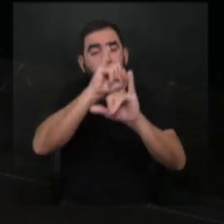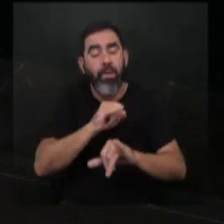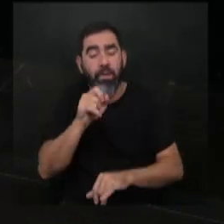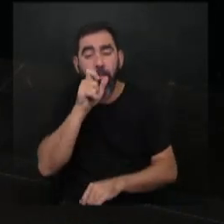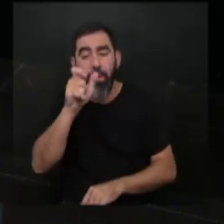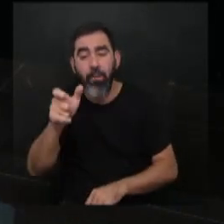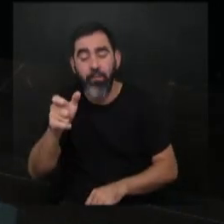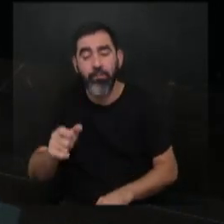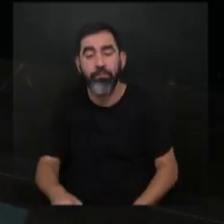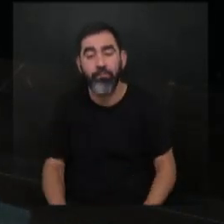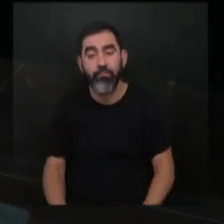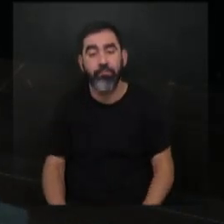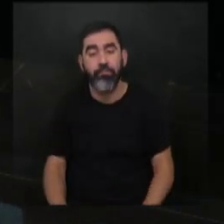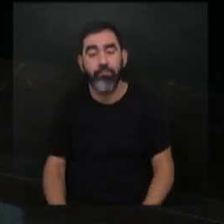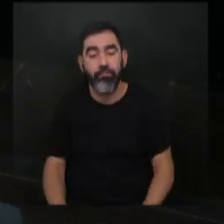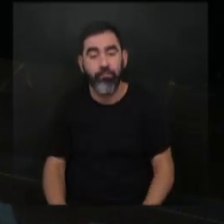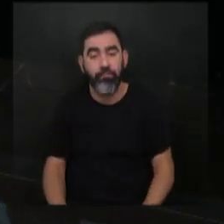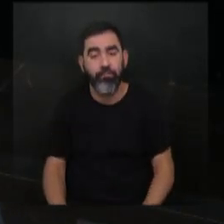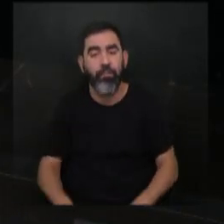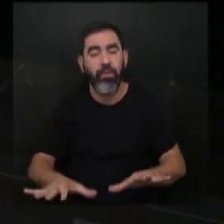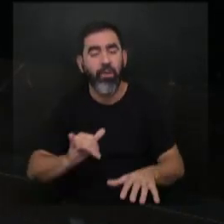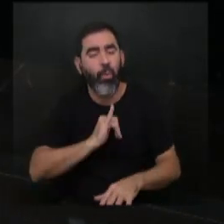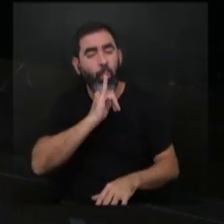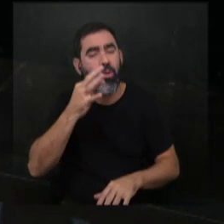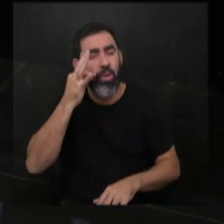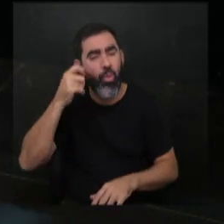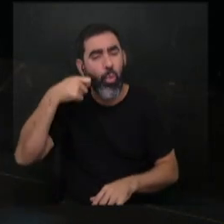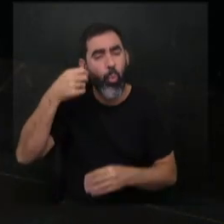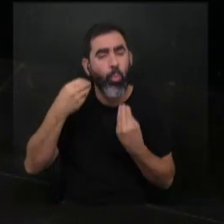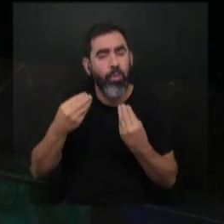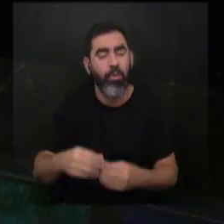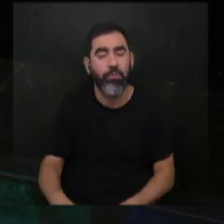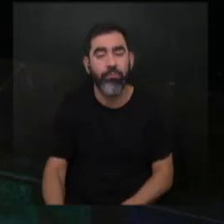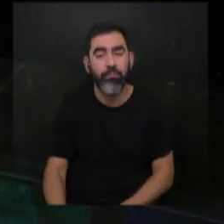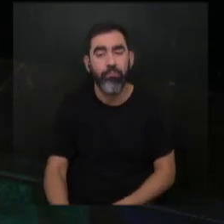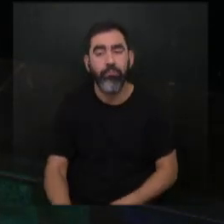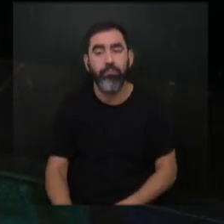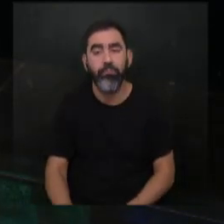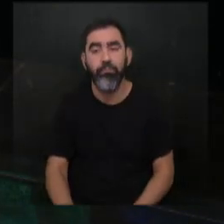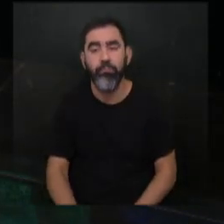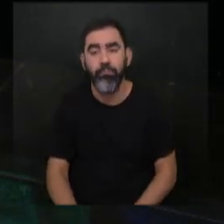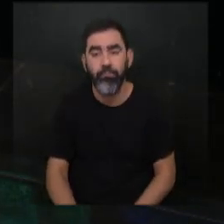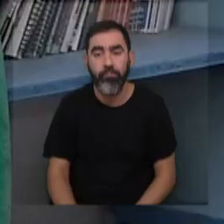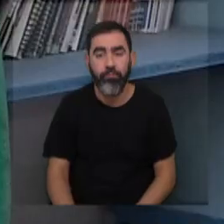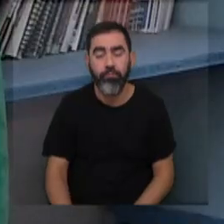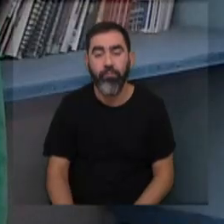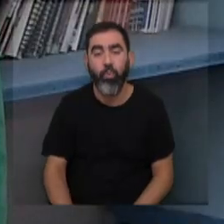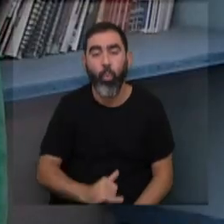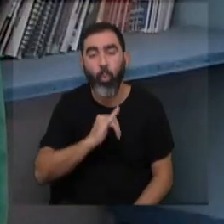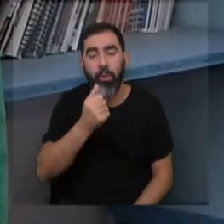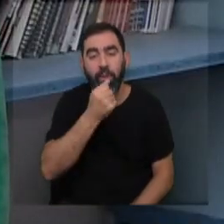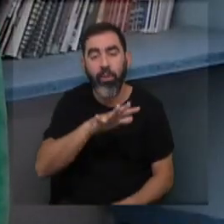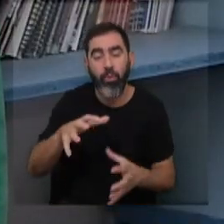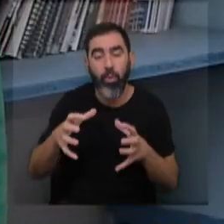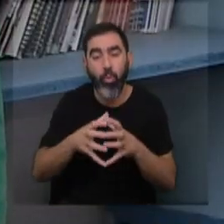comentarlo, sobre lo que cuenta en este documental y cómo se realizó. ¿Cómo no? Salam narra la historia de un grupo